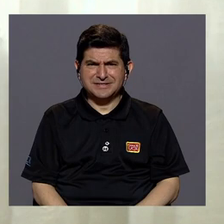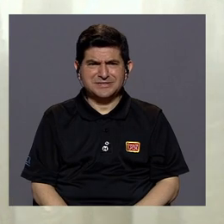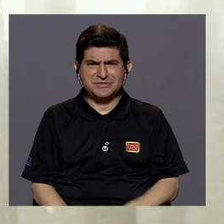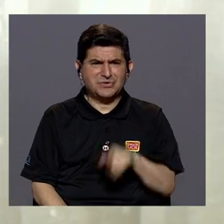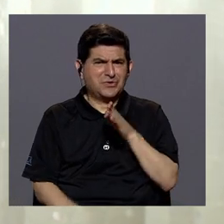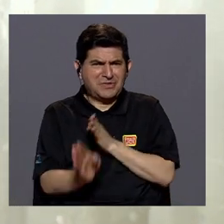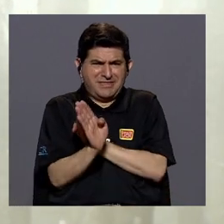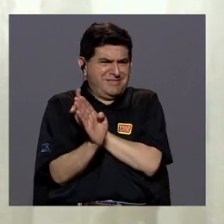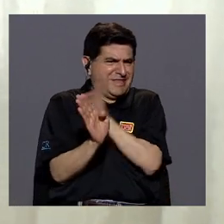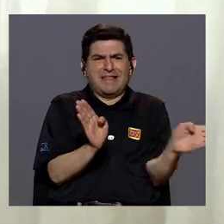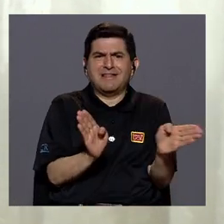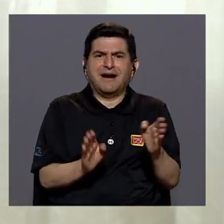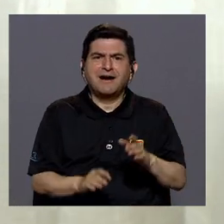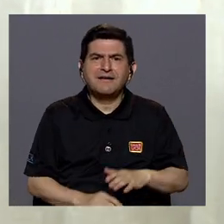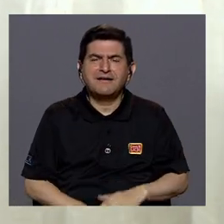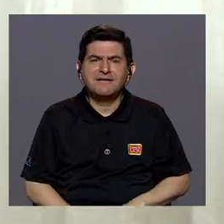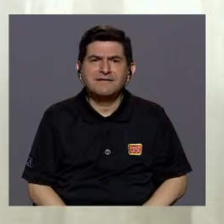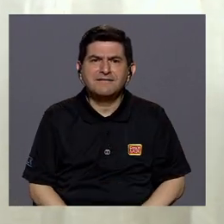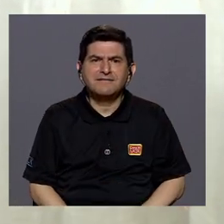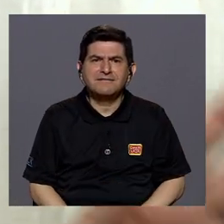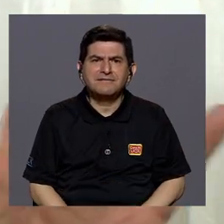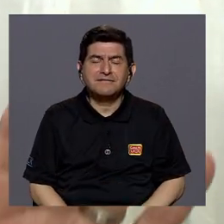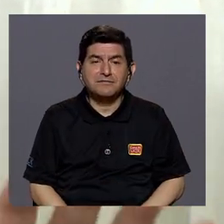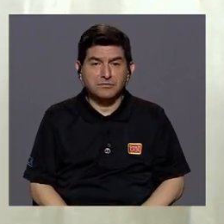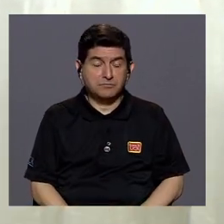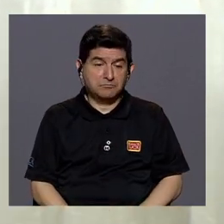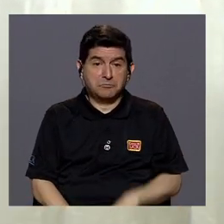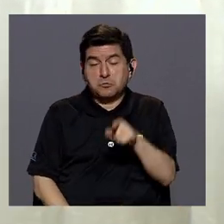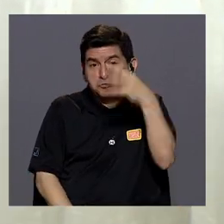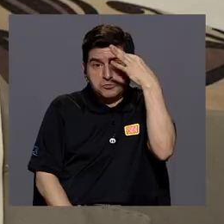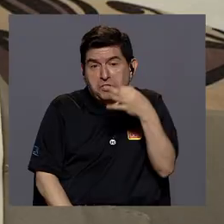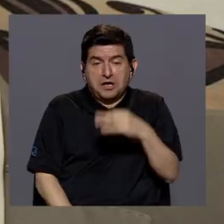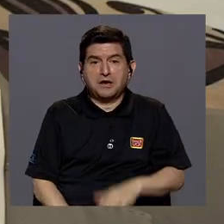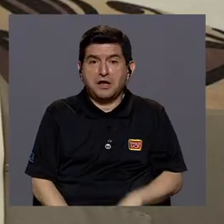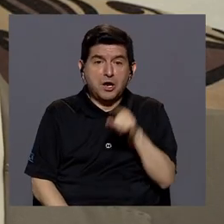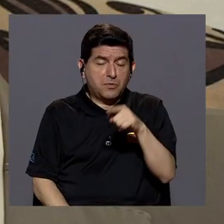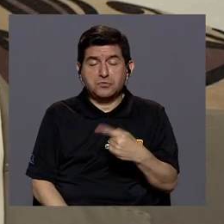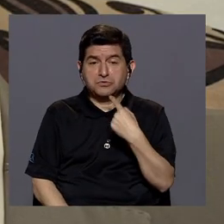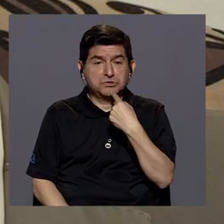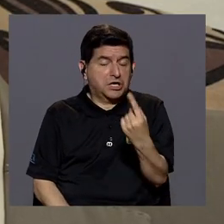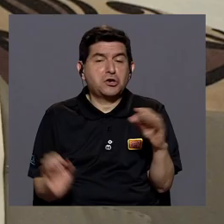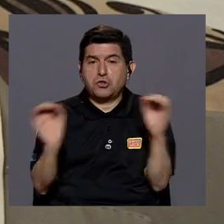altar. Uh-huh. Y lo de altar por lo de ustedes, que se fueron sin decirnos nada.